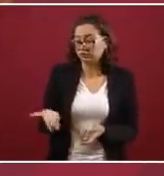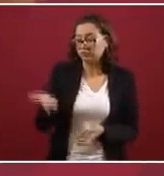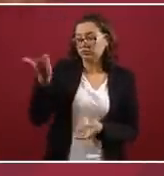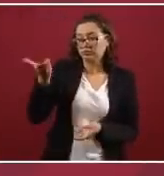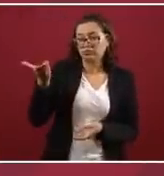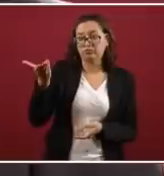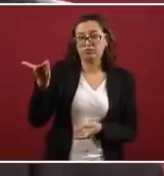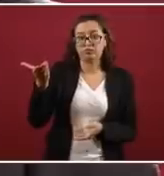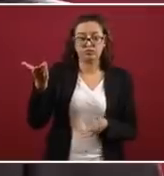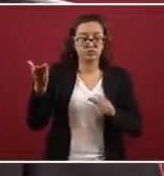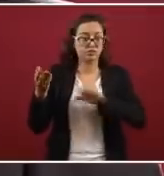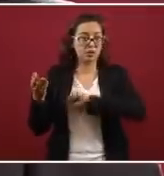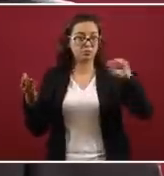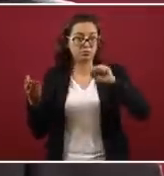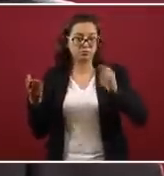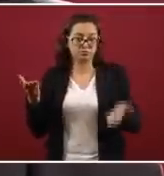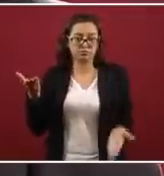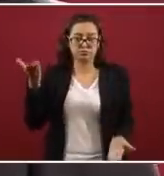Siempre arriba de la inflación.